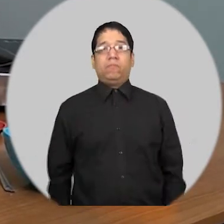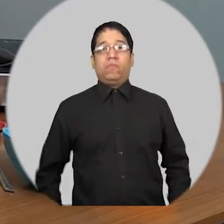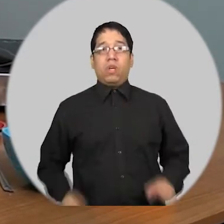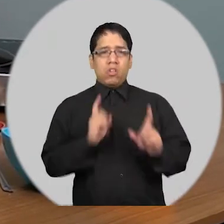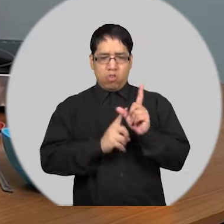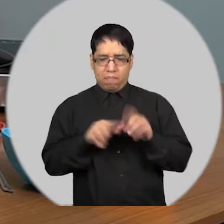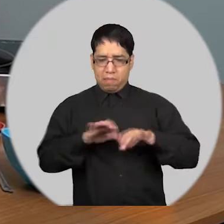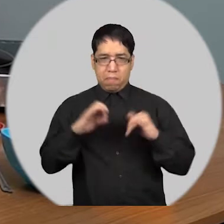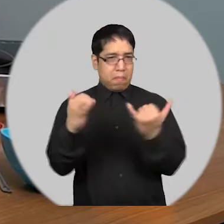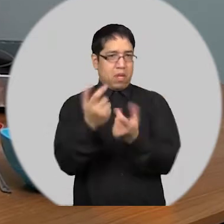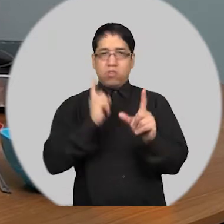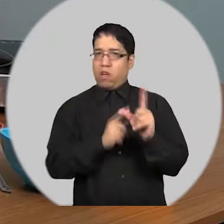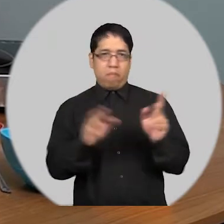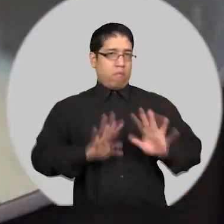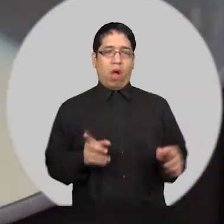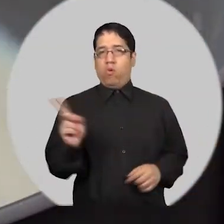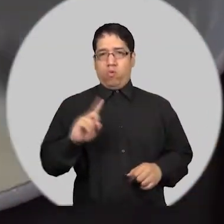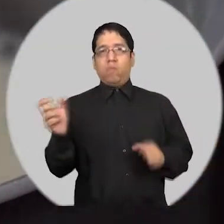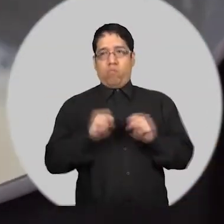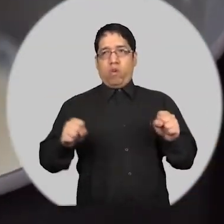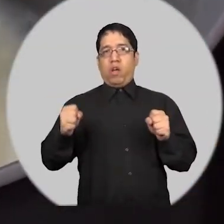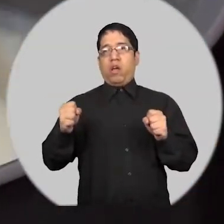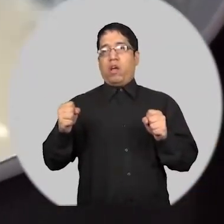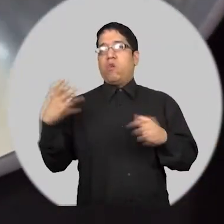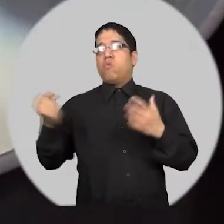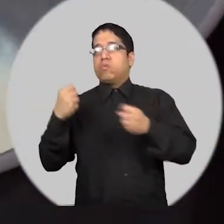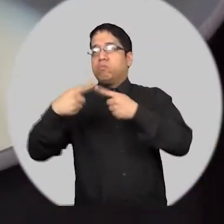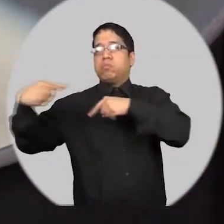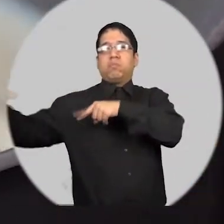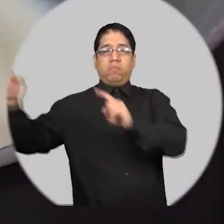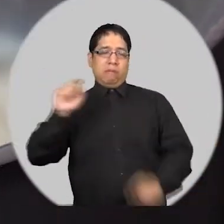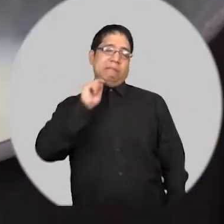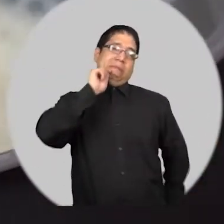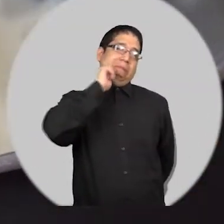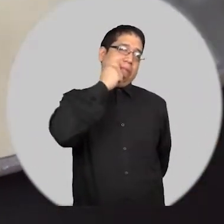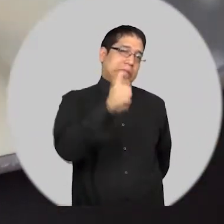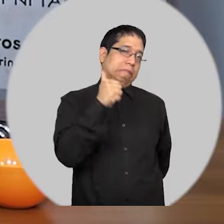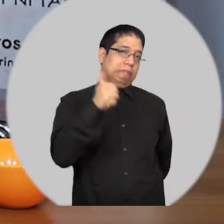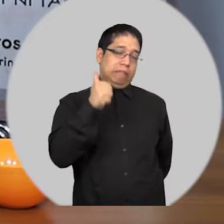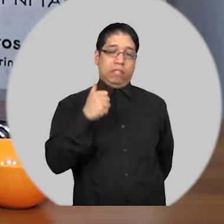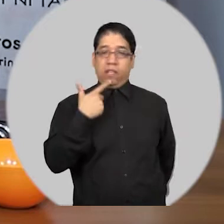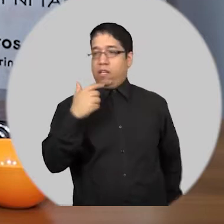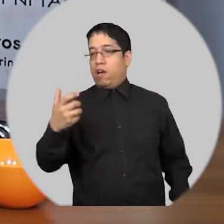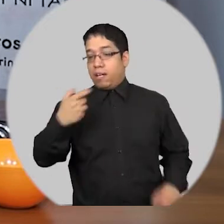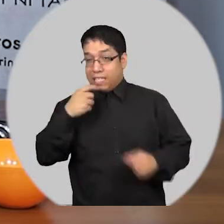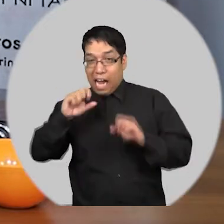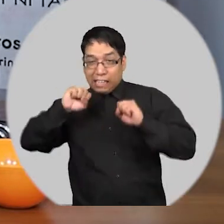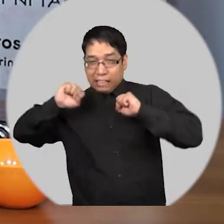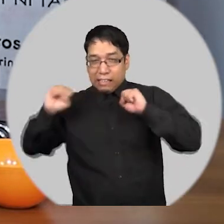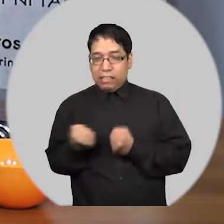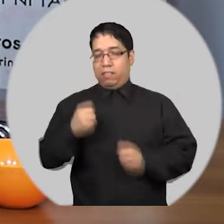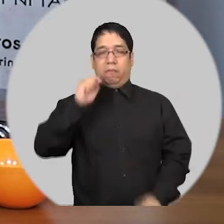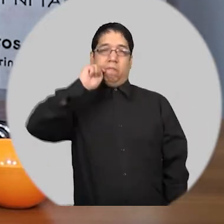no solamente para las tartaletas. Así que esa es una recomendación y es muy rica, súper fría, es